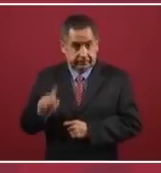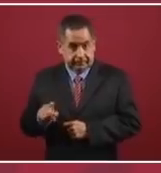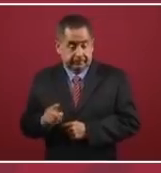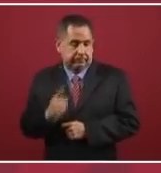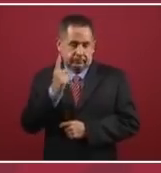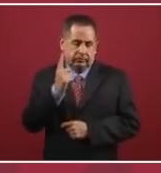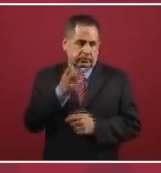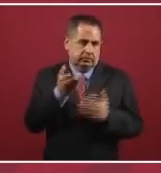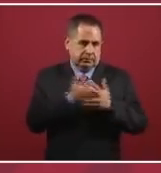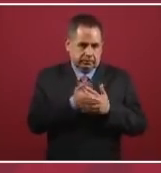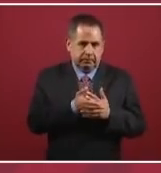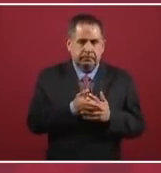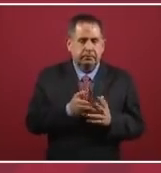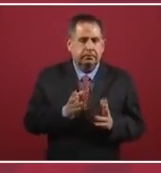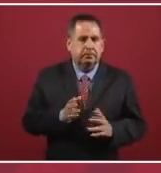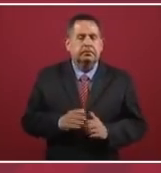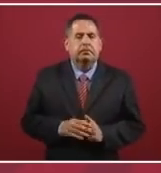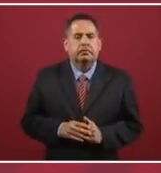que